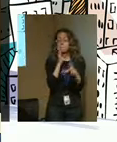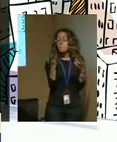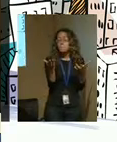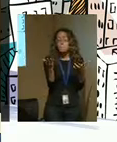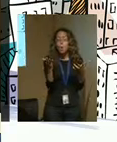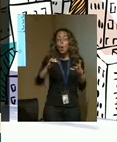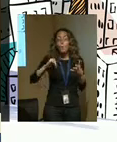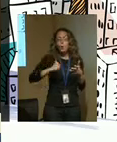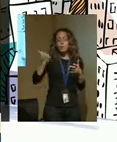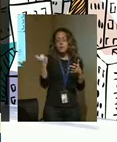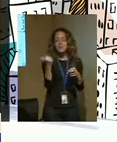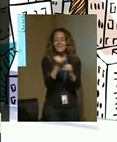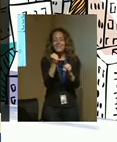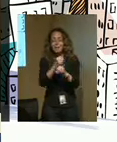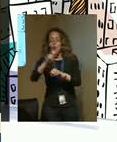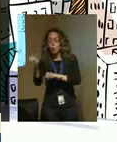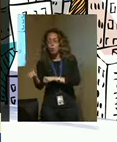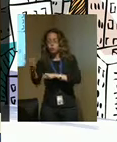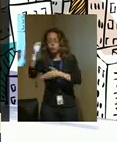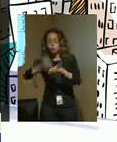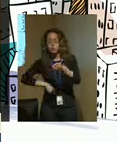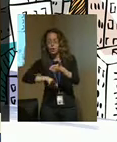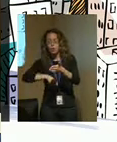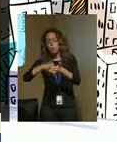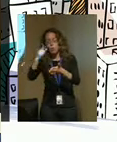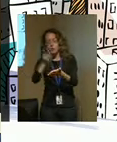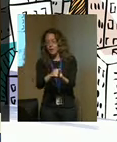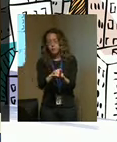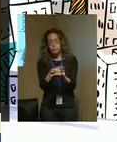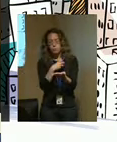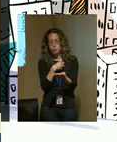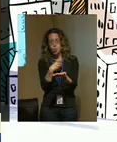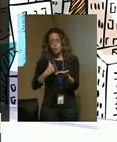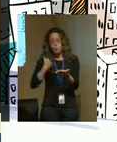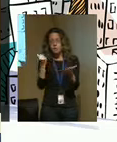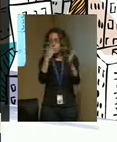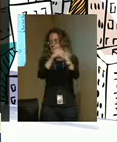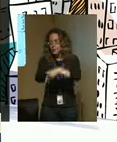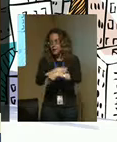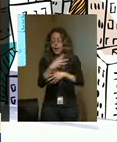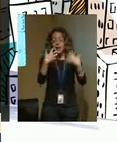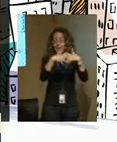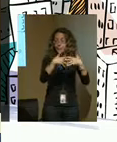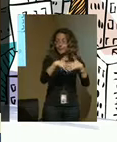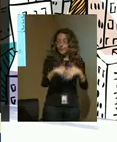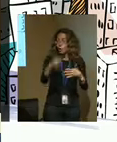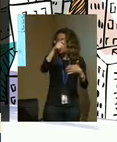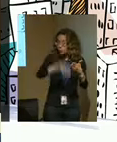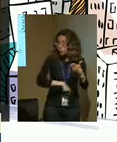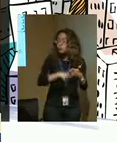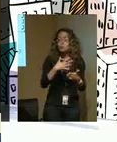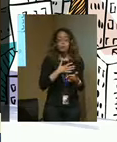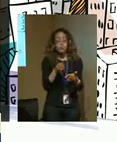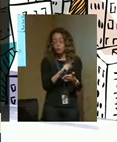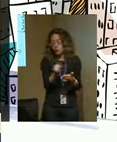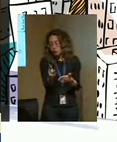posibilidad de ser contratado, no hay ninguna empresa que los quiera contratar, la administración tampoco los quiere contratar y no